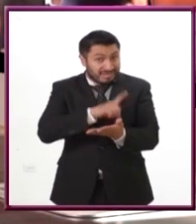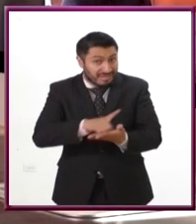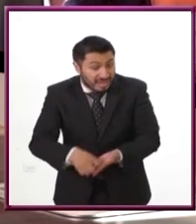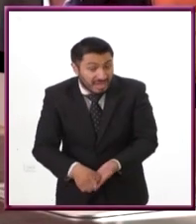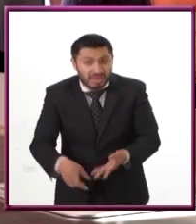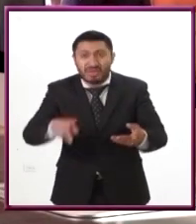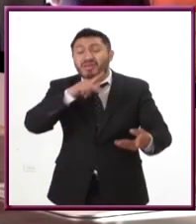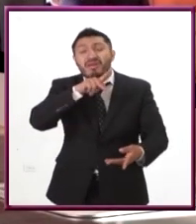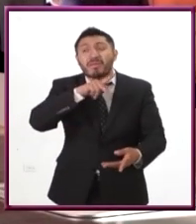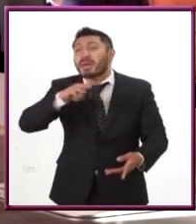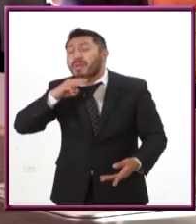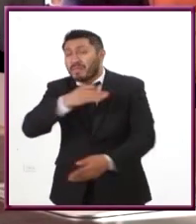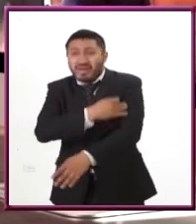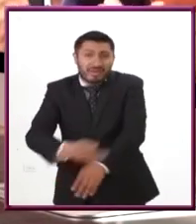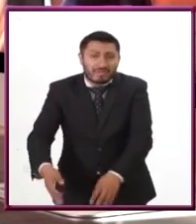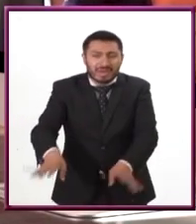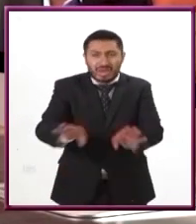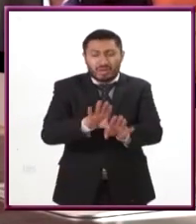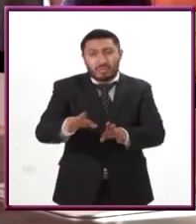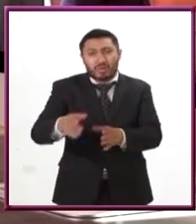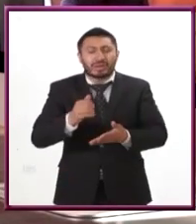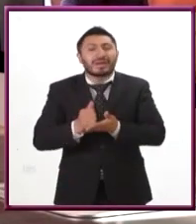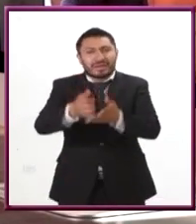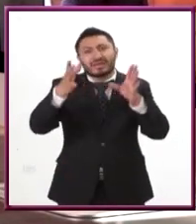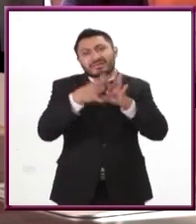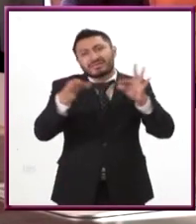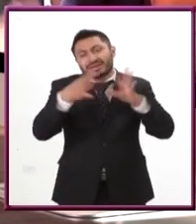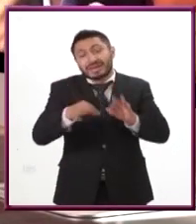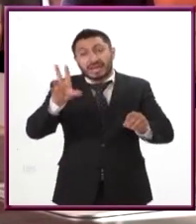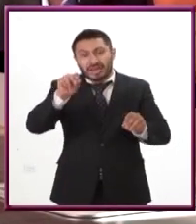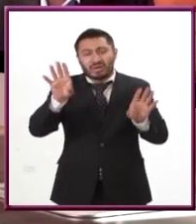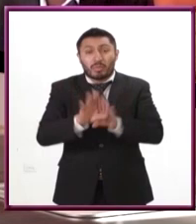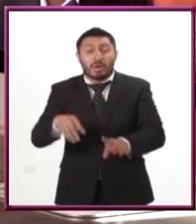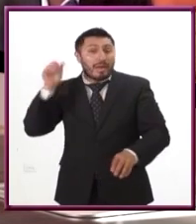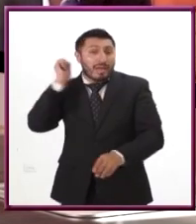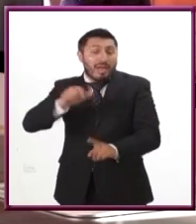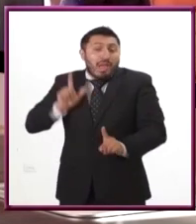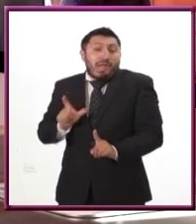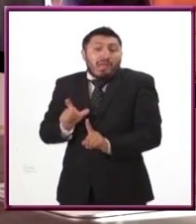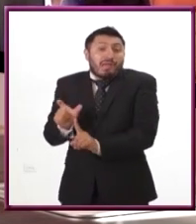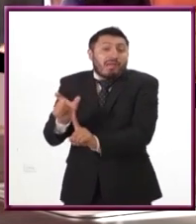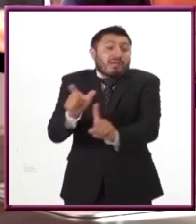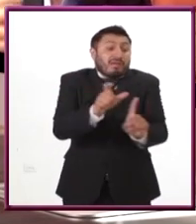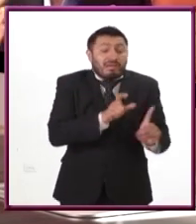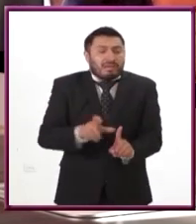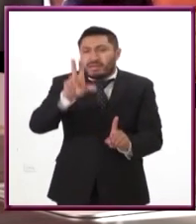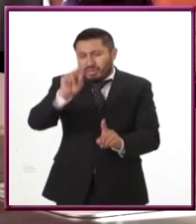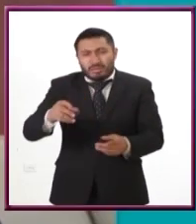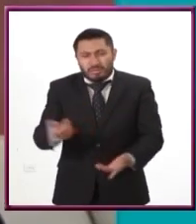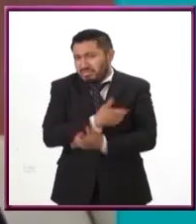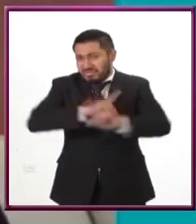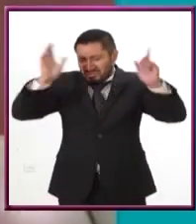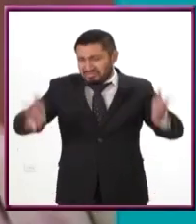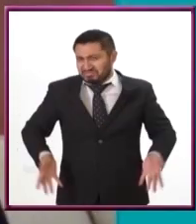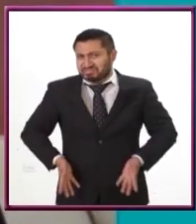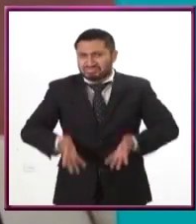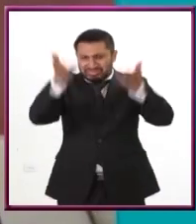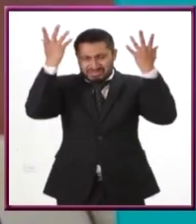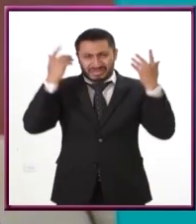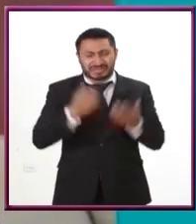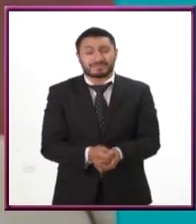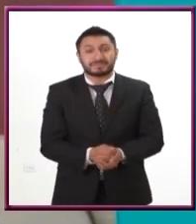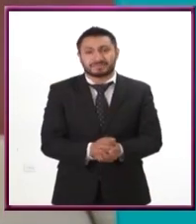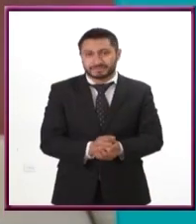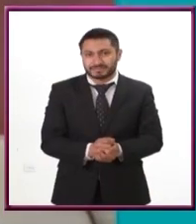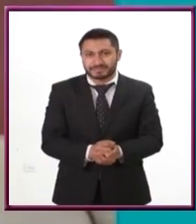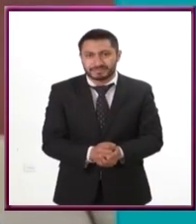A los papás, pues trabajar con ellos en la autodeterminación, no sobreprotegerlos, empoderarlos para que pues puedan ellos volar